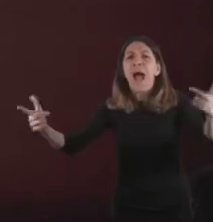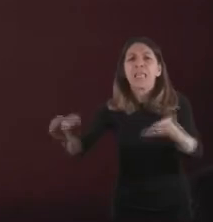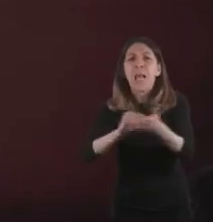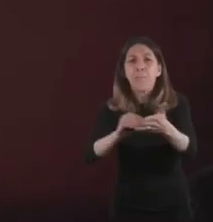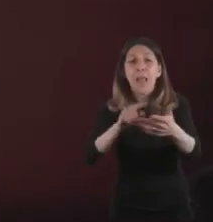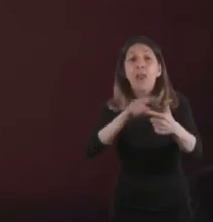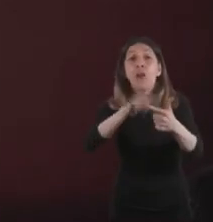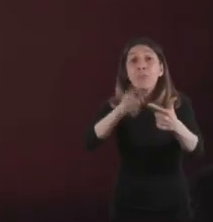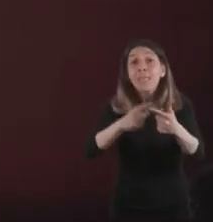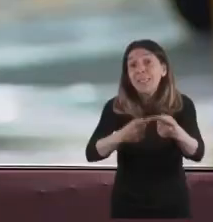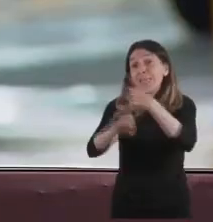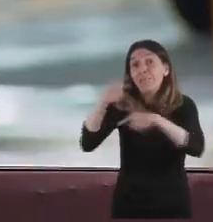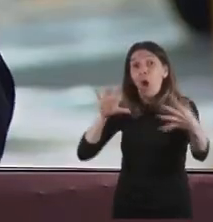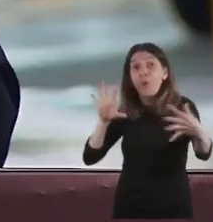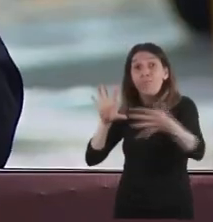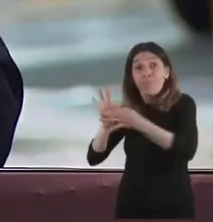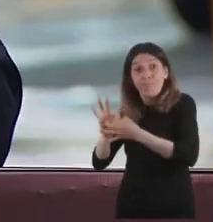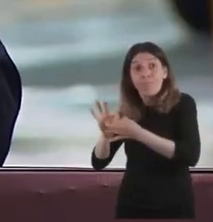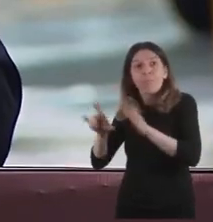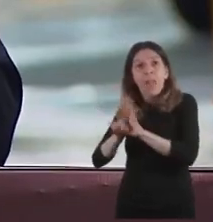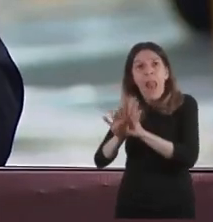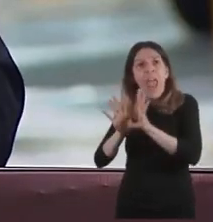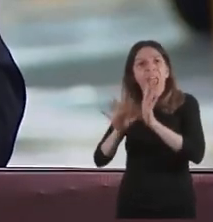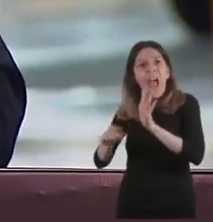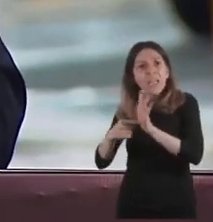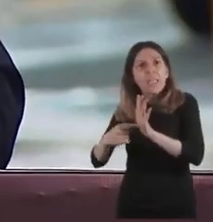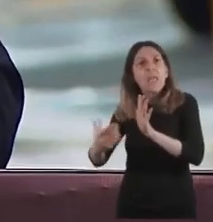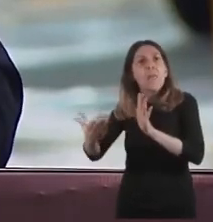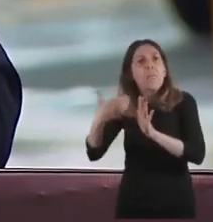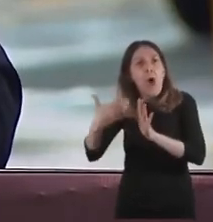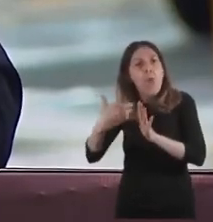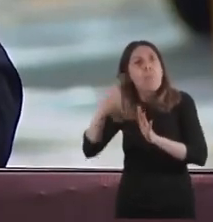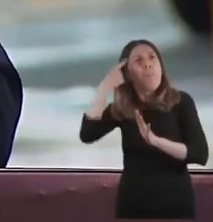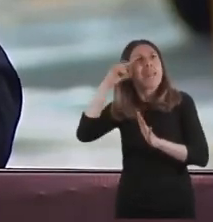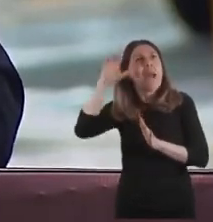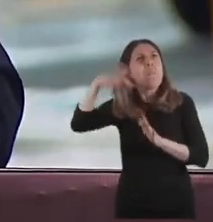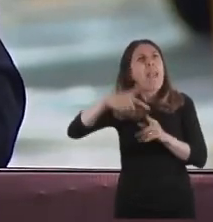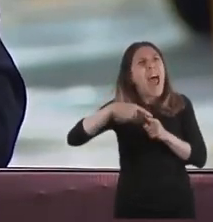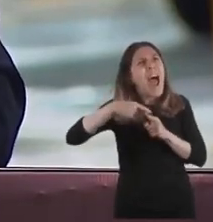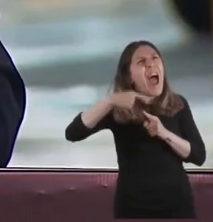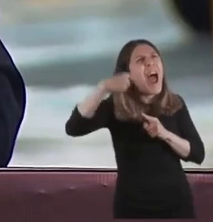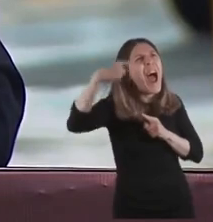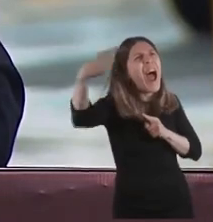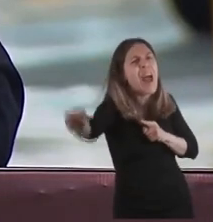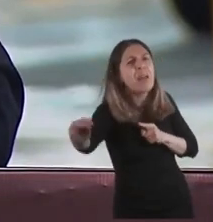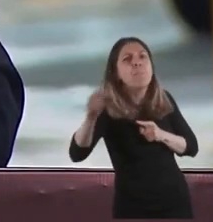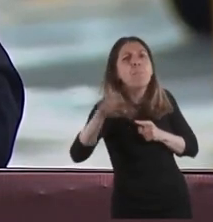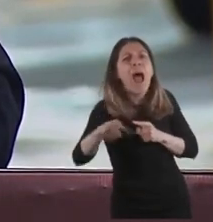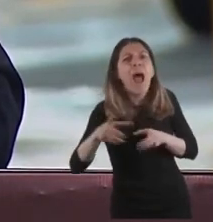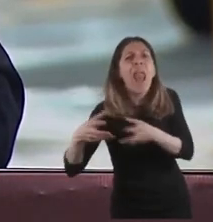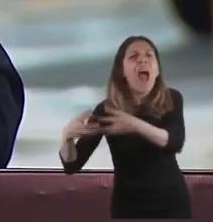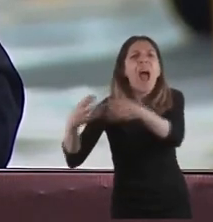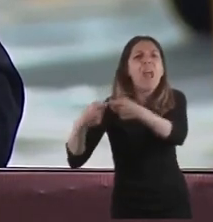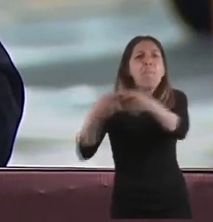de instrumentos, que de alguna manera nos permiten pensar el largo plazo de los sectores